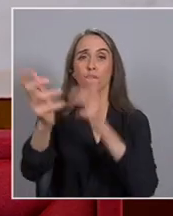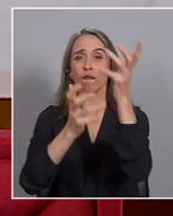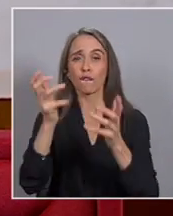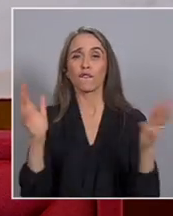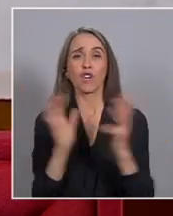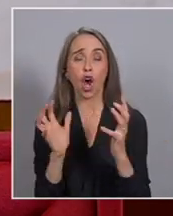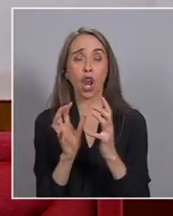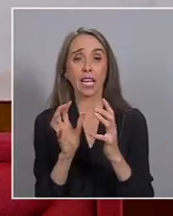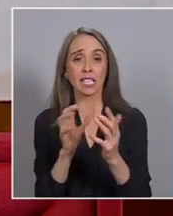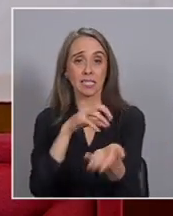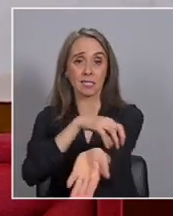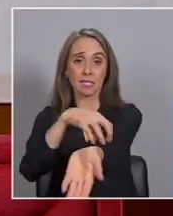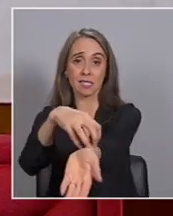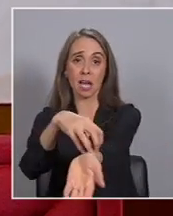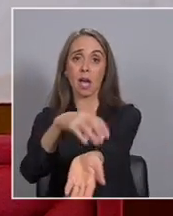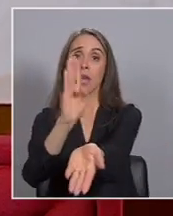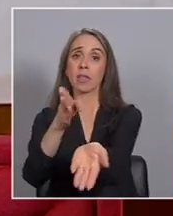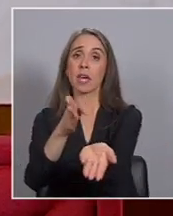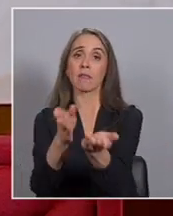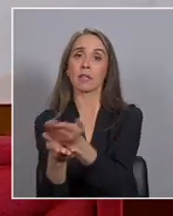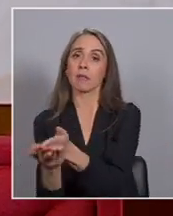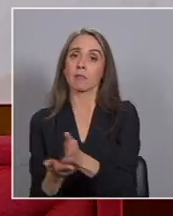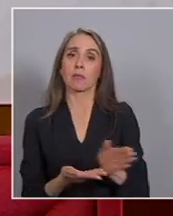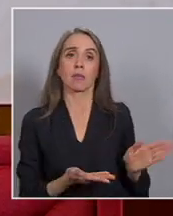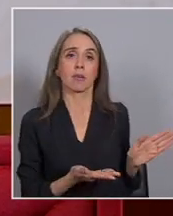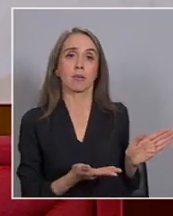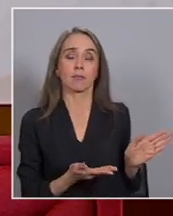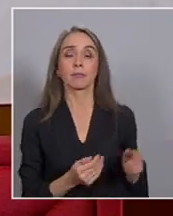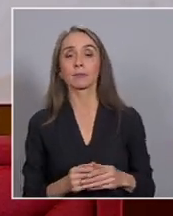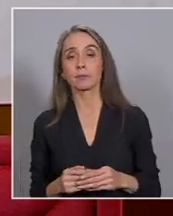la violencia tiene que ser dejada de lado.